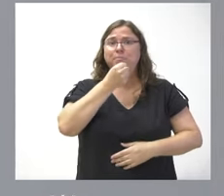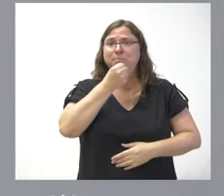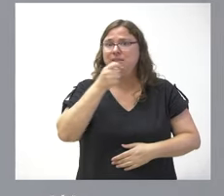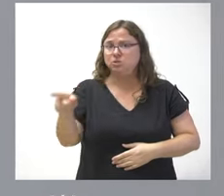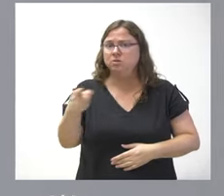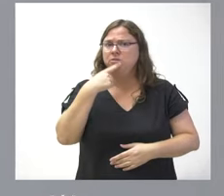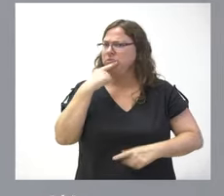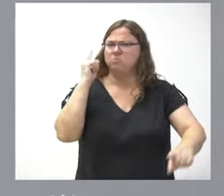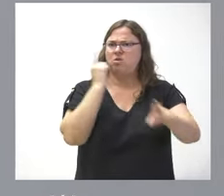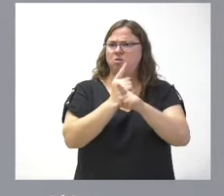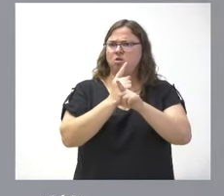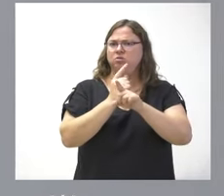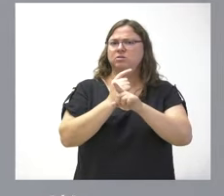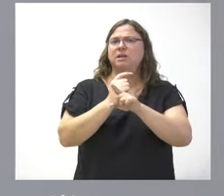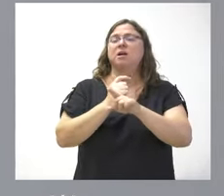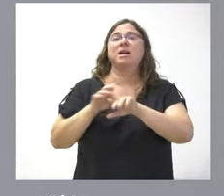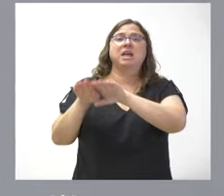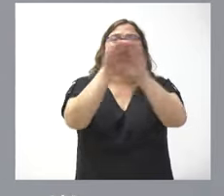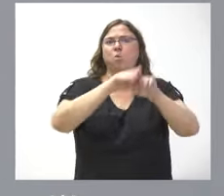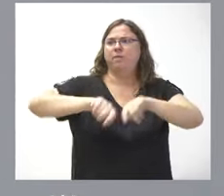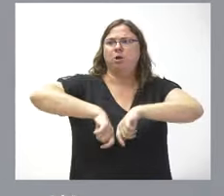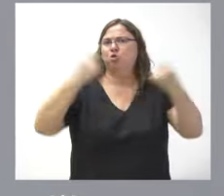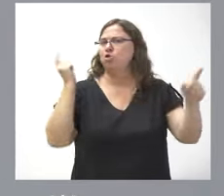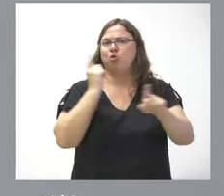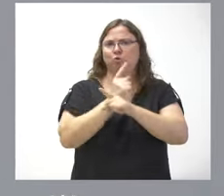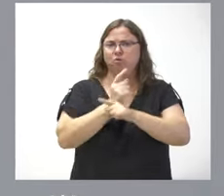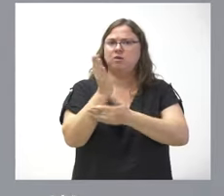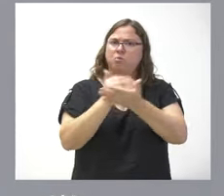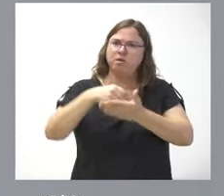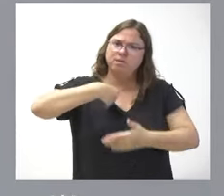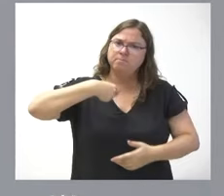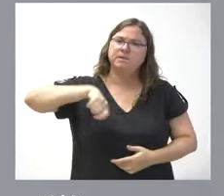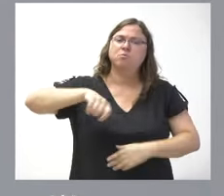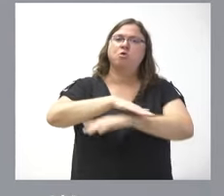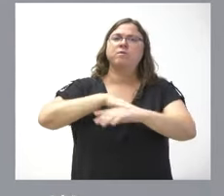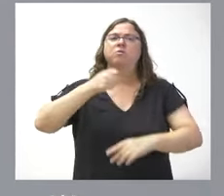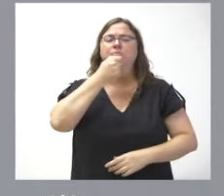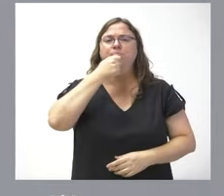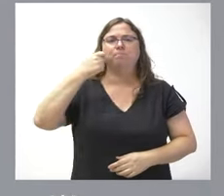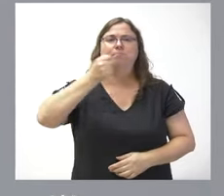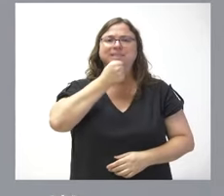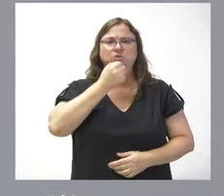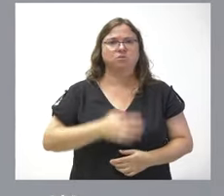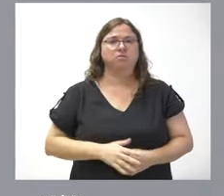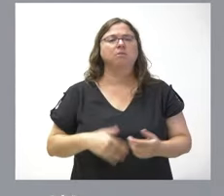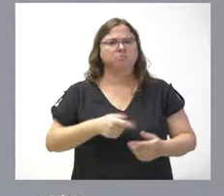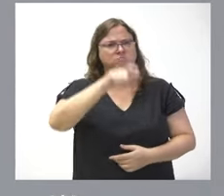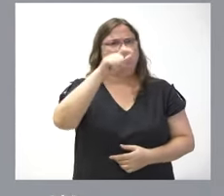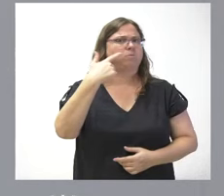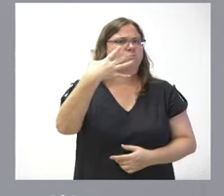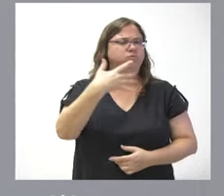manifestando su oposición a la ruptura del principio de igualdad y de solidaridad y lo estamos viendo en las declaraciones de personas de reconocido prestigio